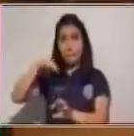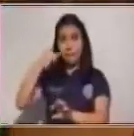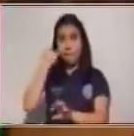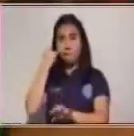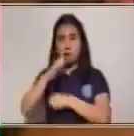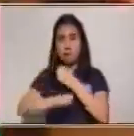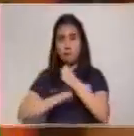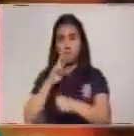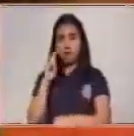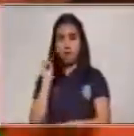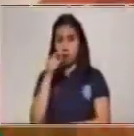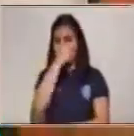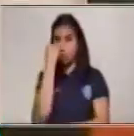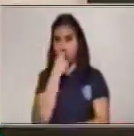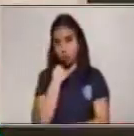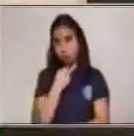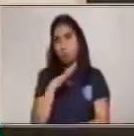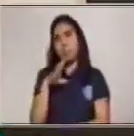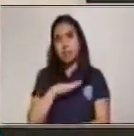los cetáceos,